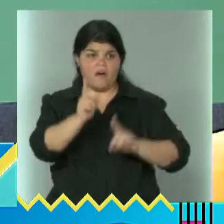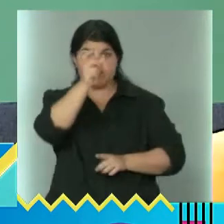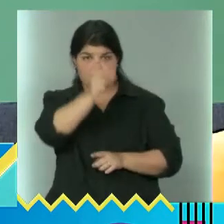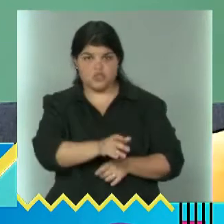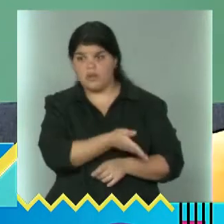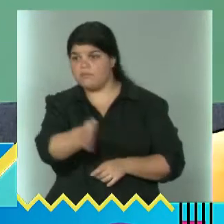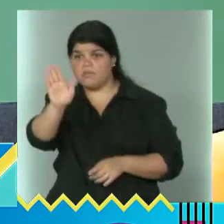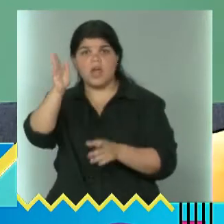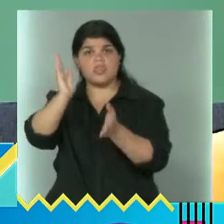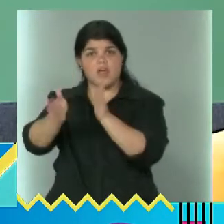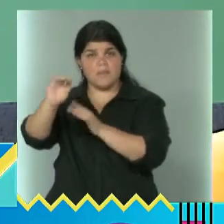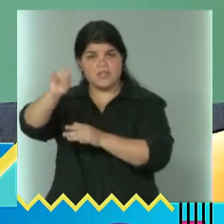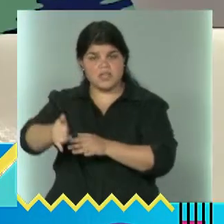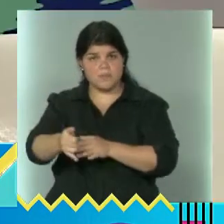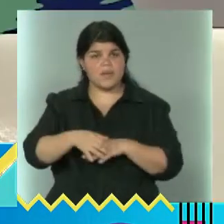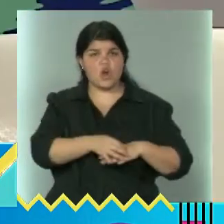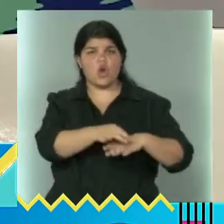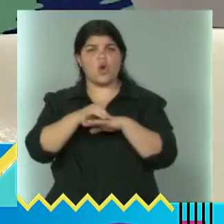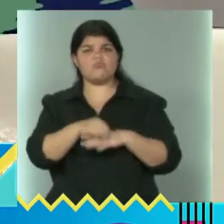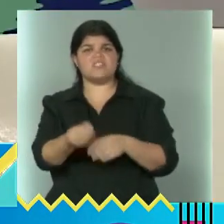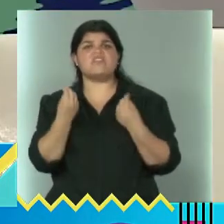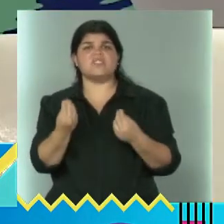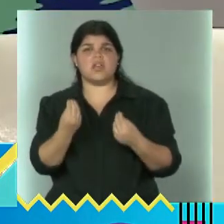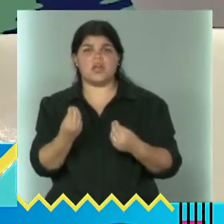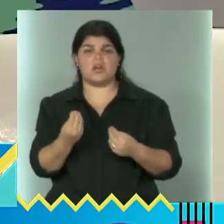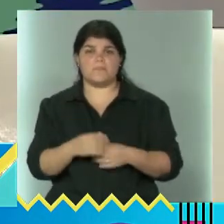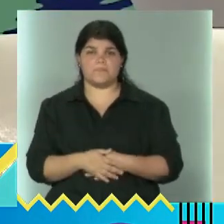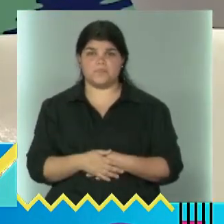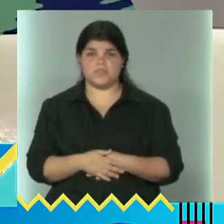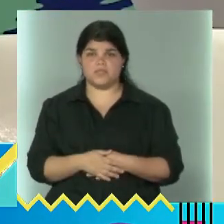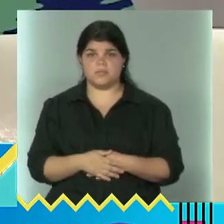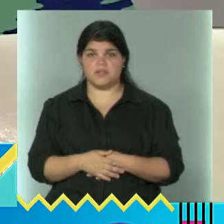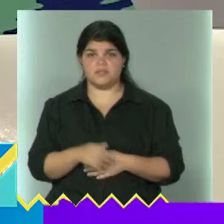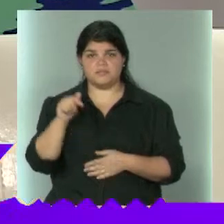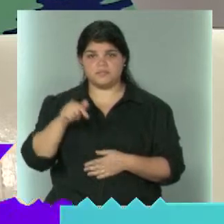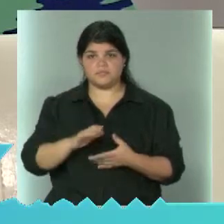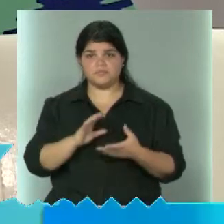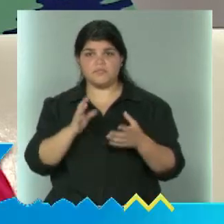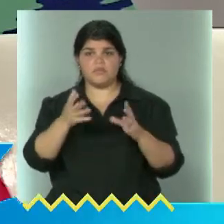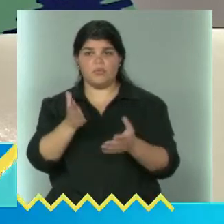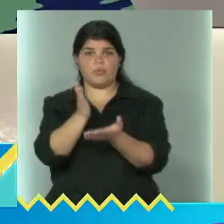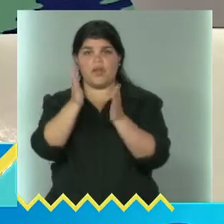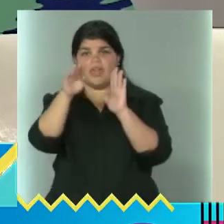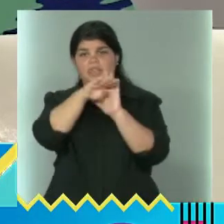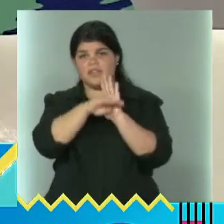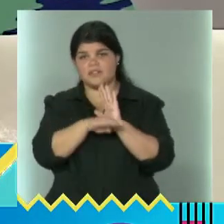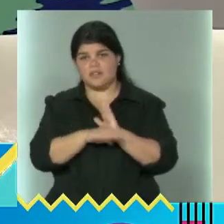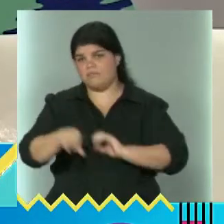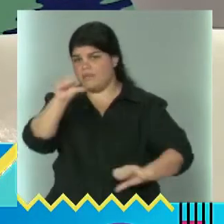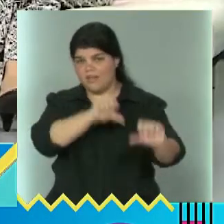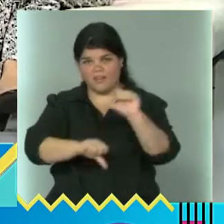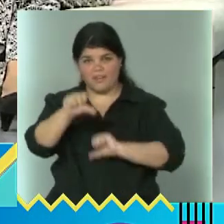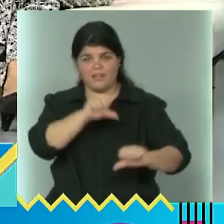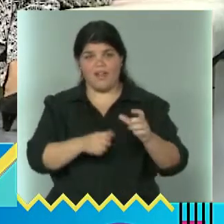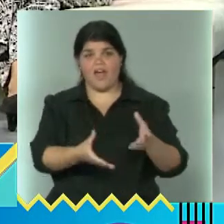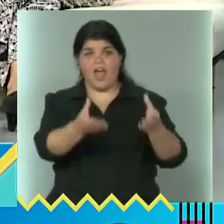poder hacer eso. El coaching es otra cosa, es una disciplina que nos va a facultar, nos va a nutrir, nos va a acompañar y sobre